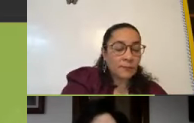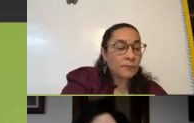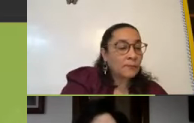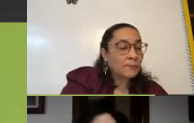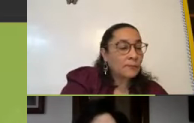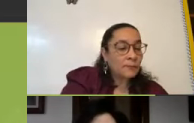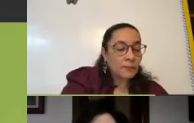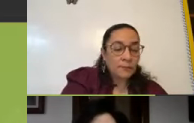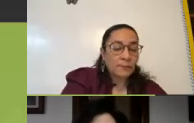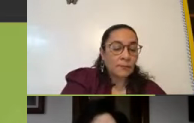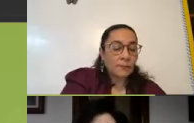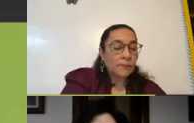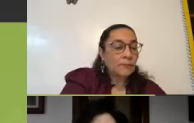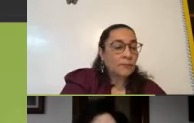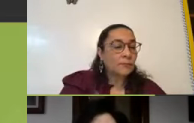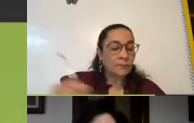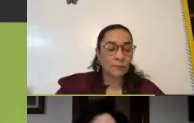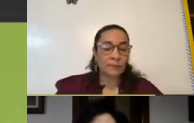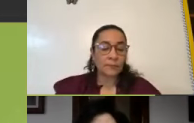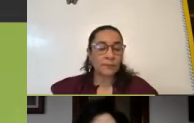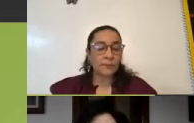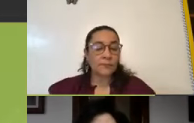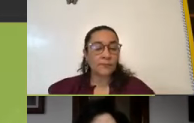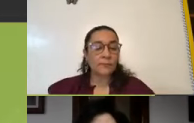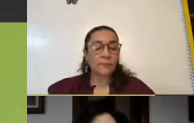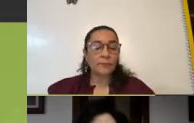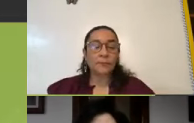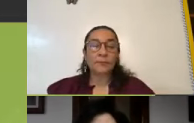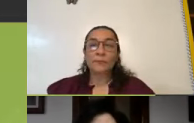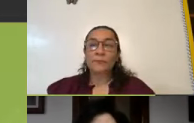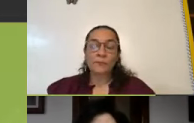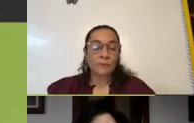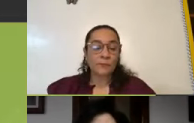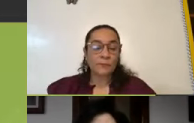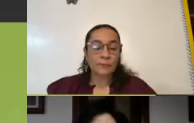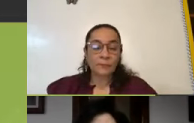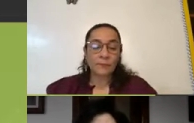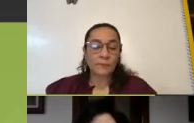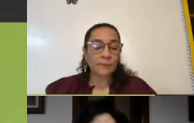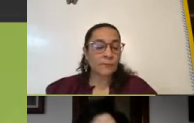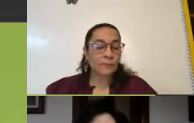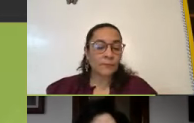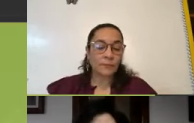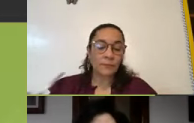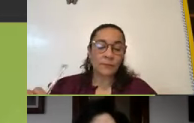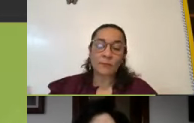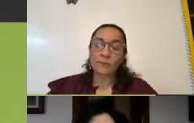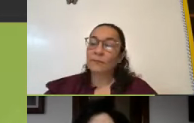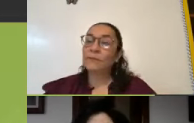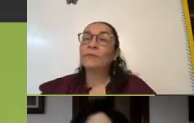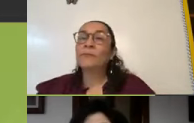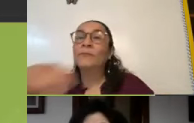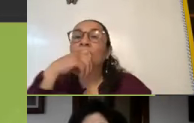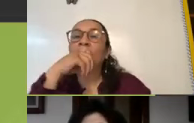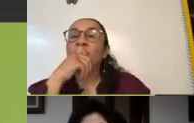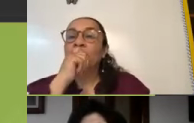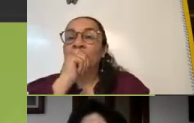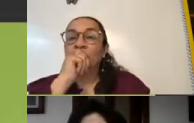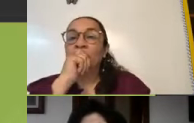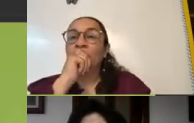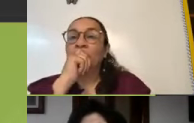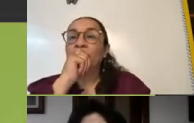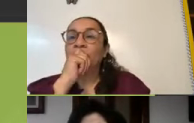se trate de una o más tomas de uso doméstico de más de 1000 metros cúbicos de consumo